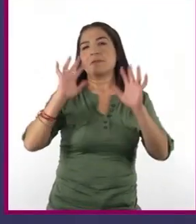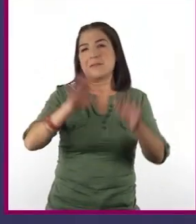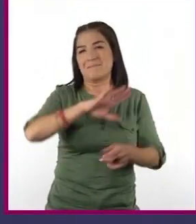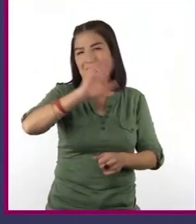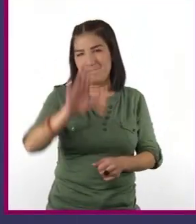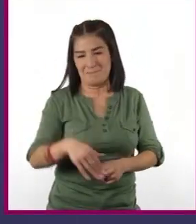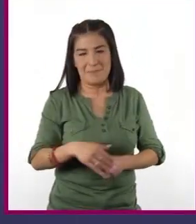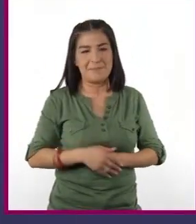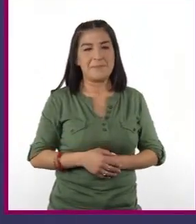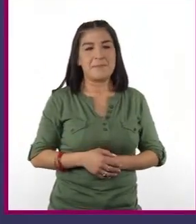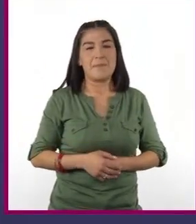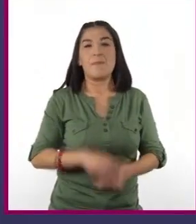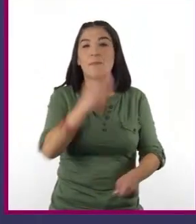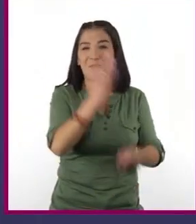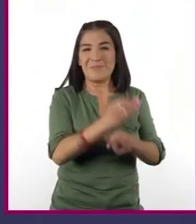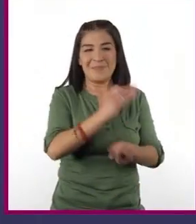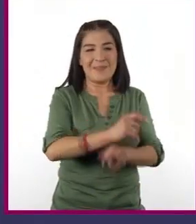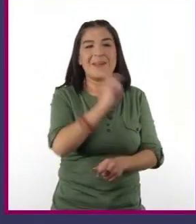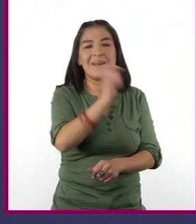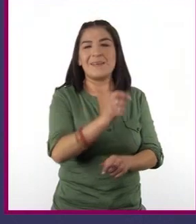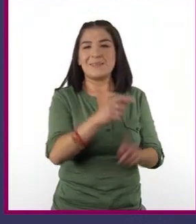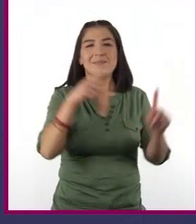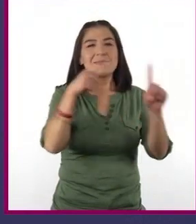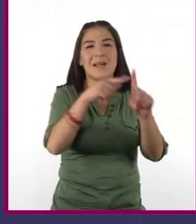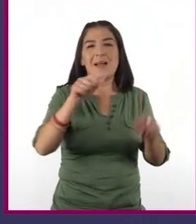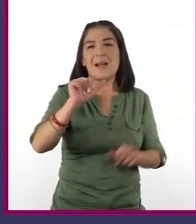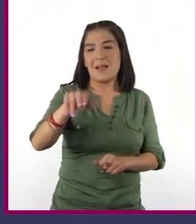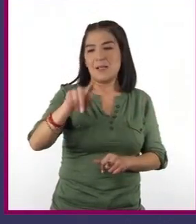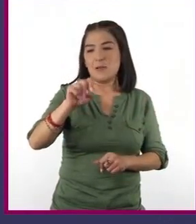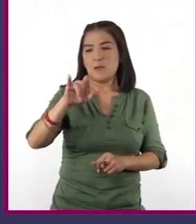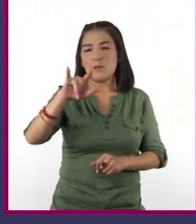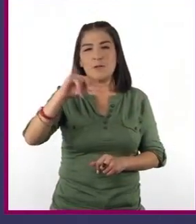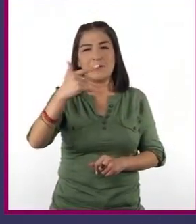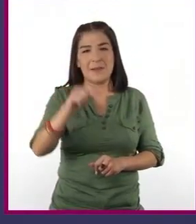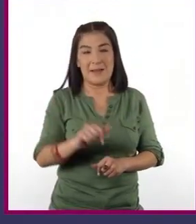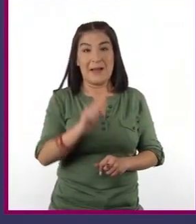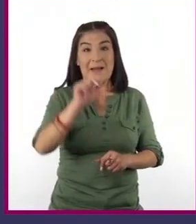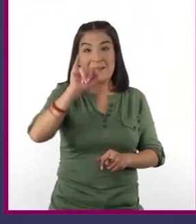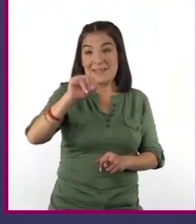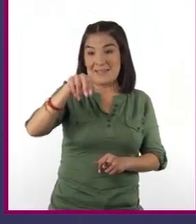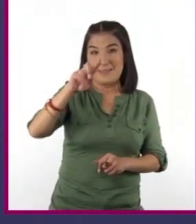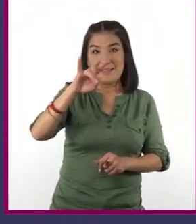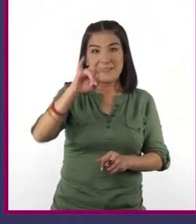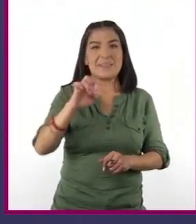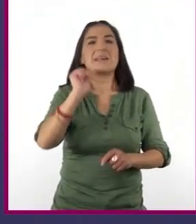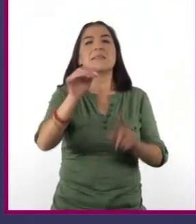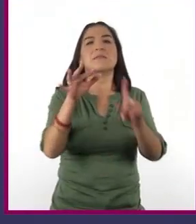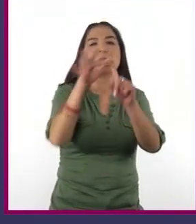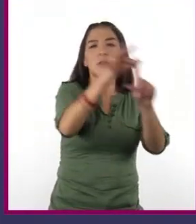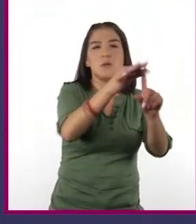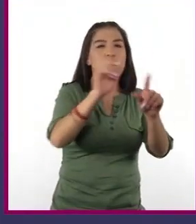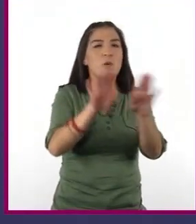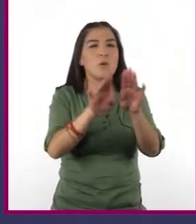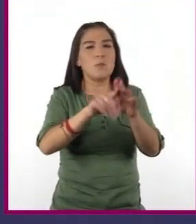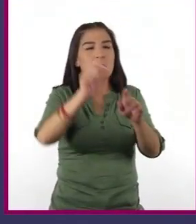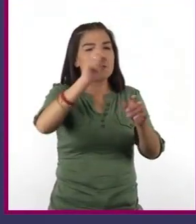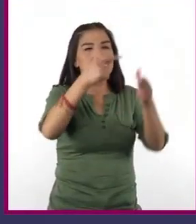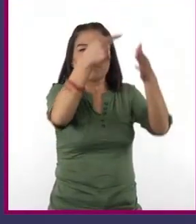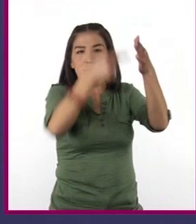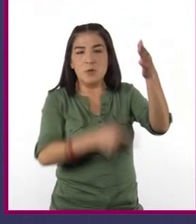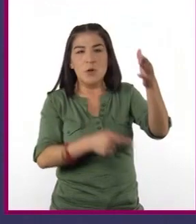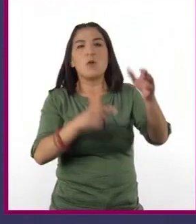El índice, en esta parte de la antología, se organizan los títulos, los temas y subtemas de las obras que se